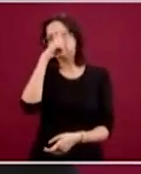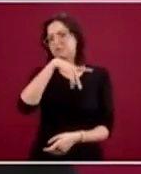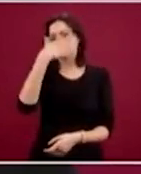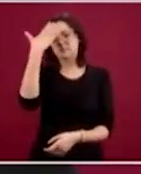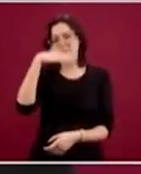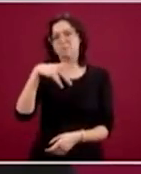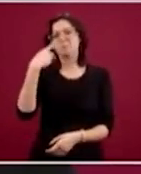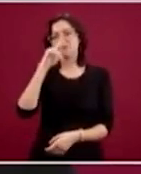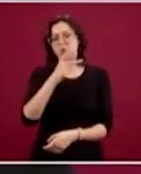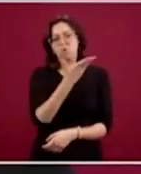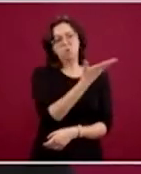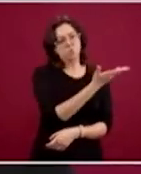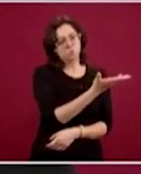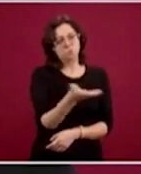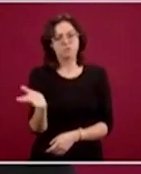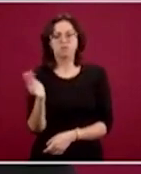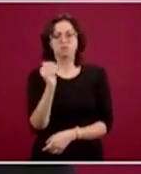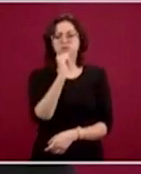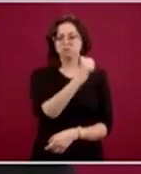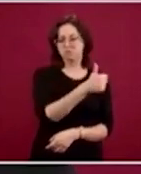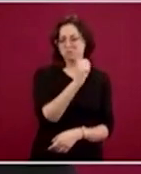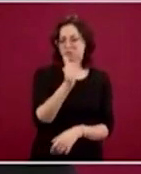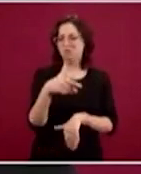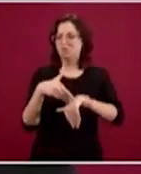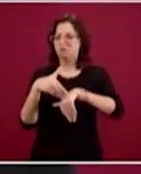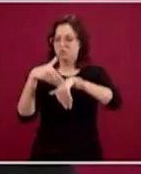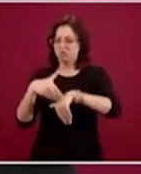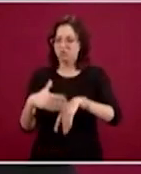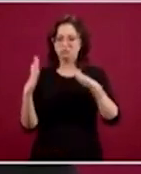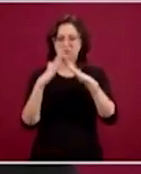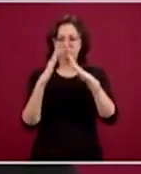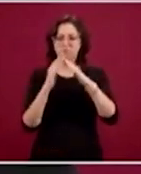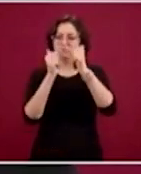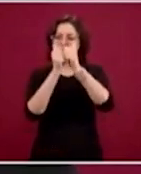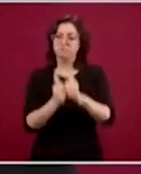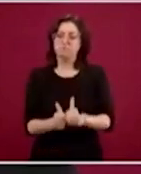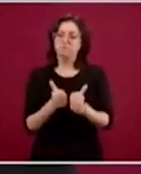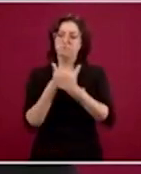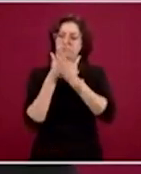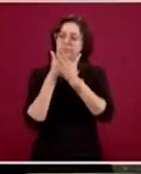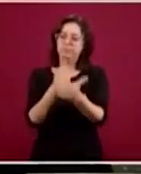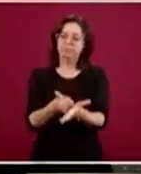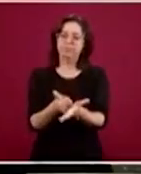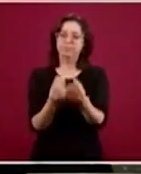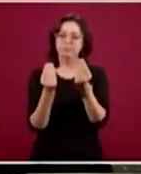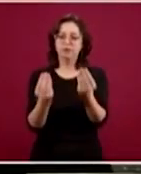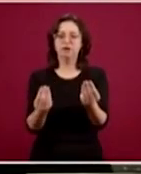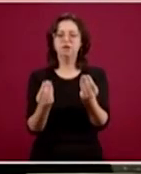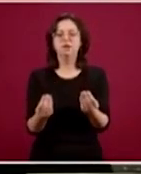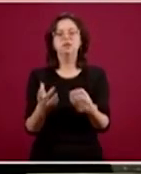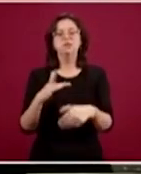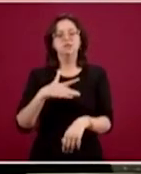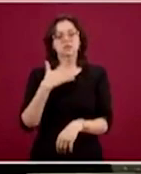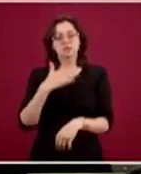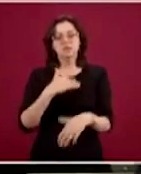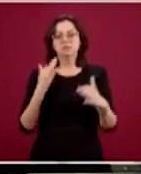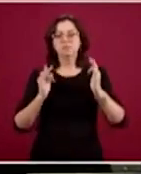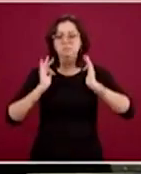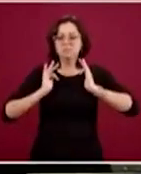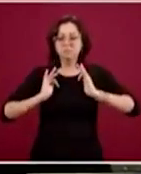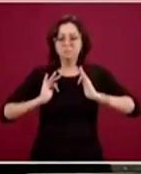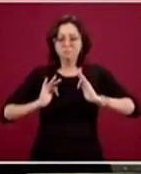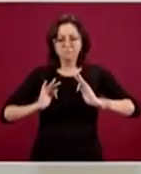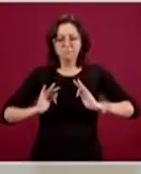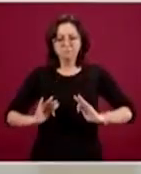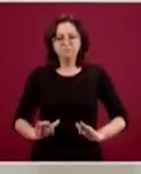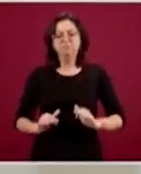ustedes el contribuir y quedarse en casa. Tengan tranquilidad, estén seguros de